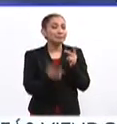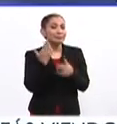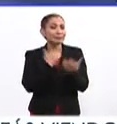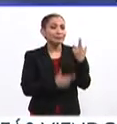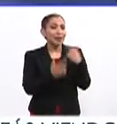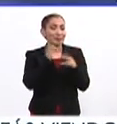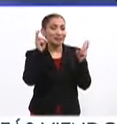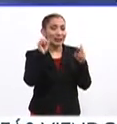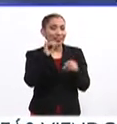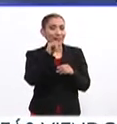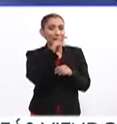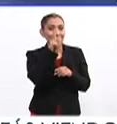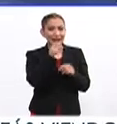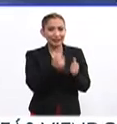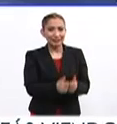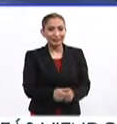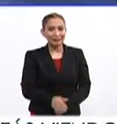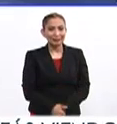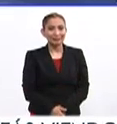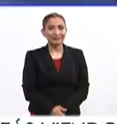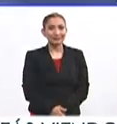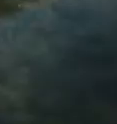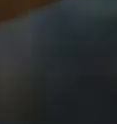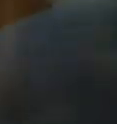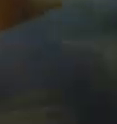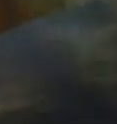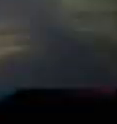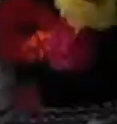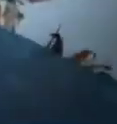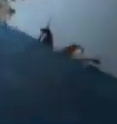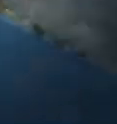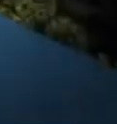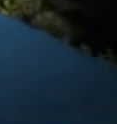y regresamos con más temas en Interfaz. No se vayan.